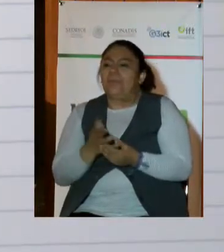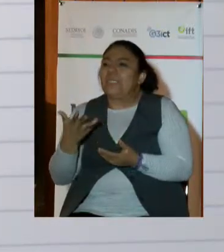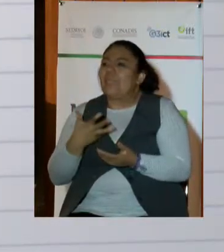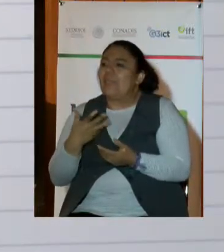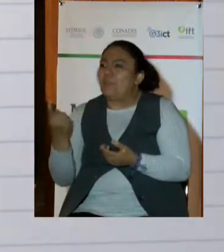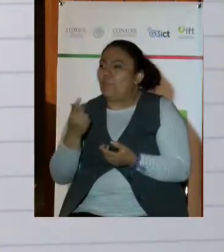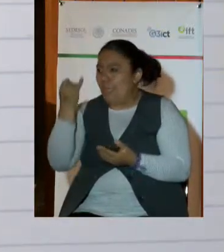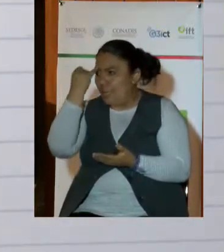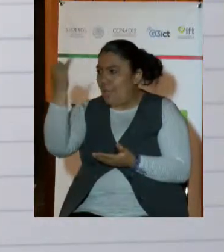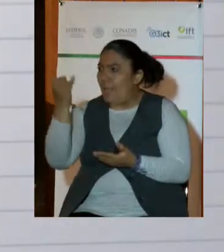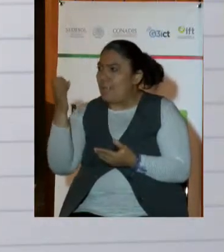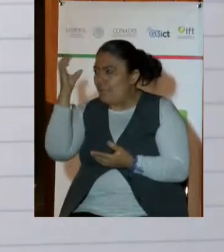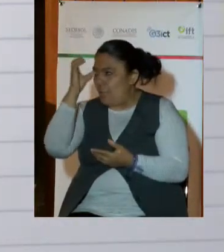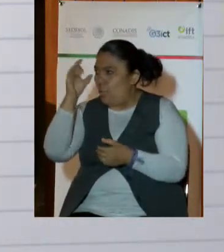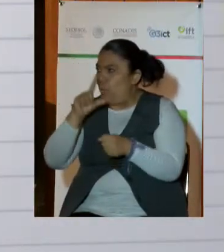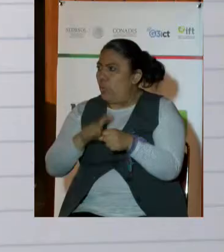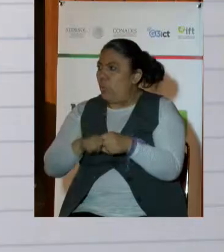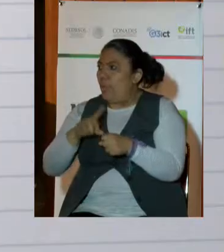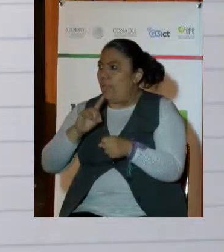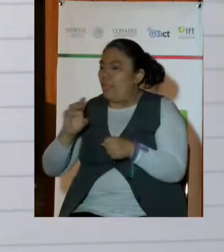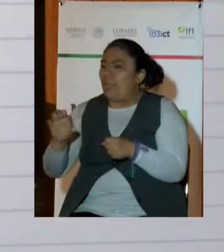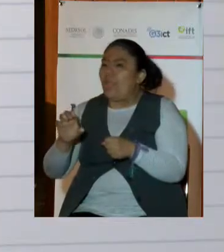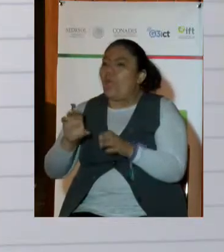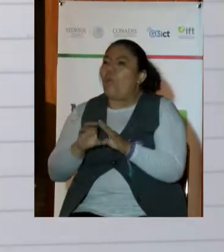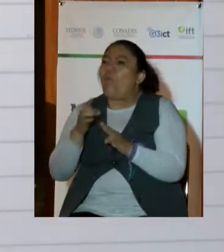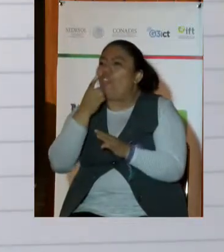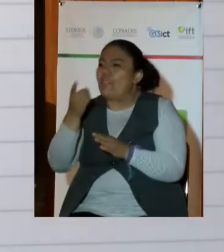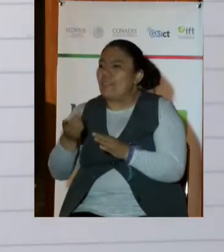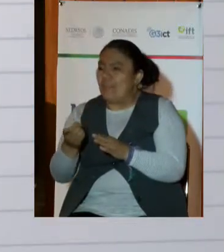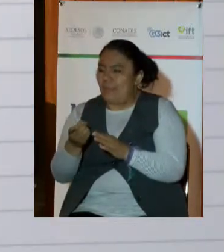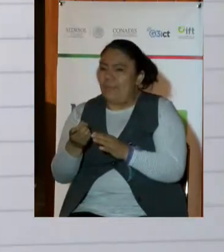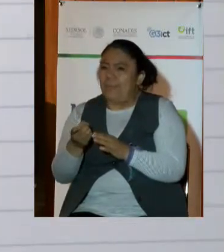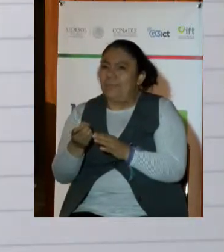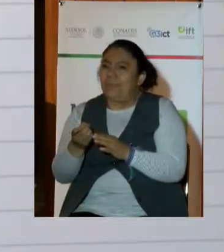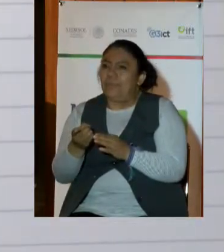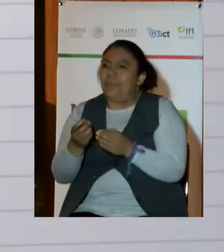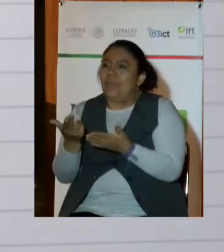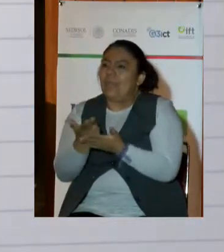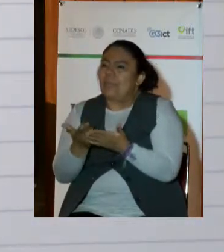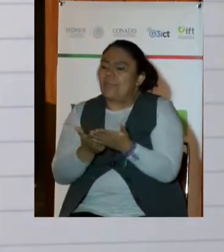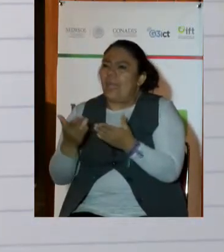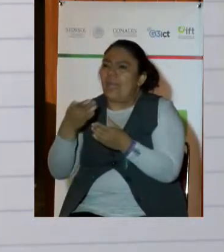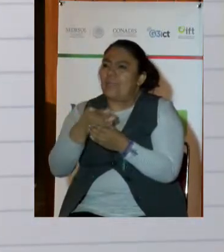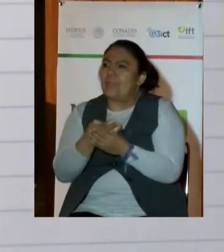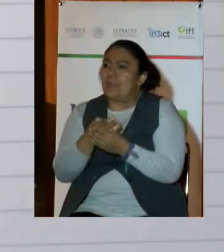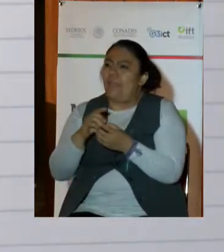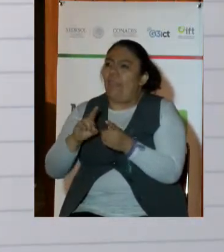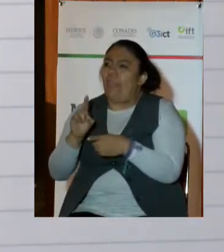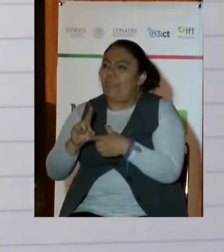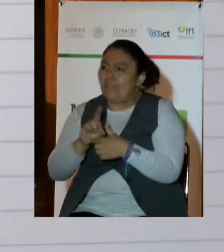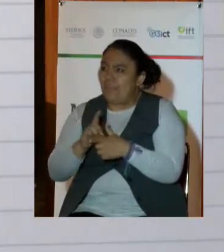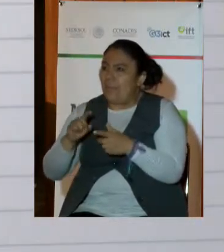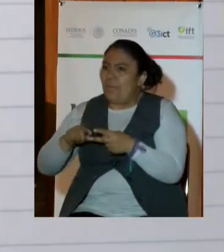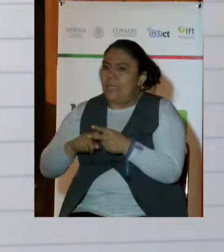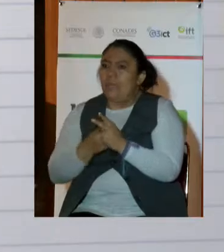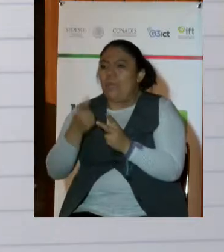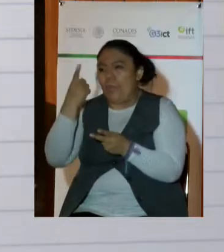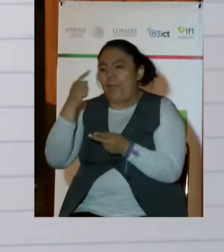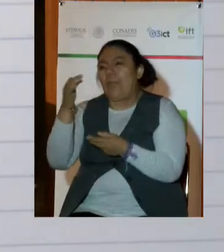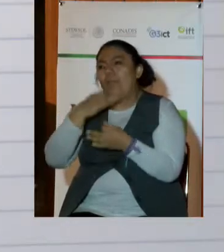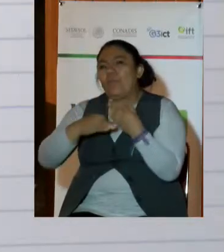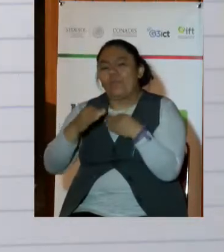a nosotros, las pymes, pequeñas empresas, y decirles, te voy a hacer tu sitio de internet, te lo voy a hacer igual de bonito que el de junto, pero el tuyo va a